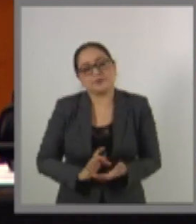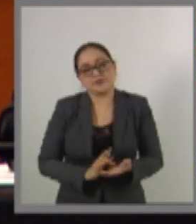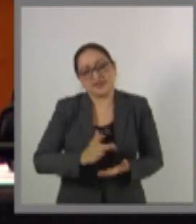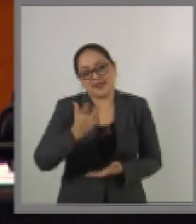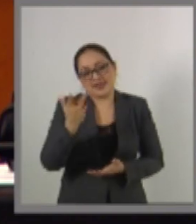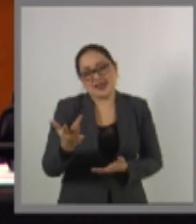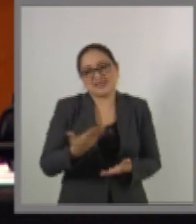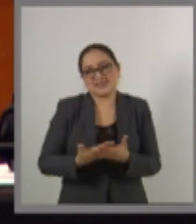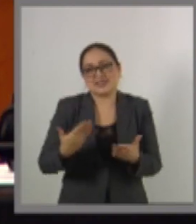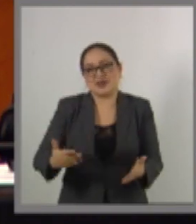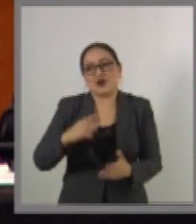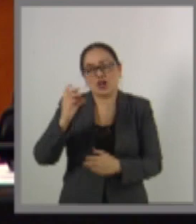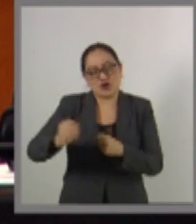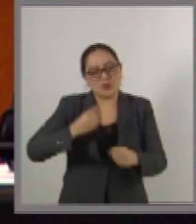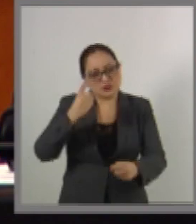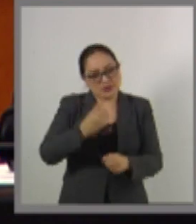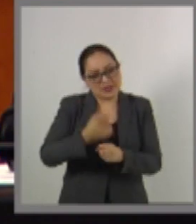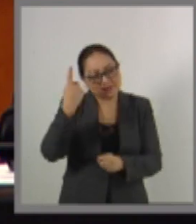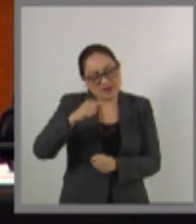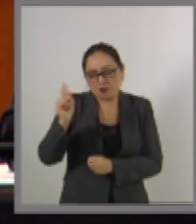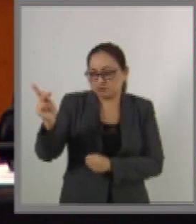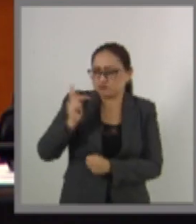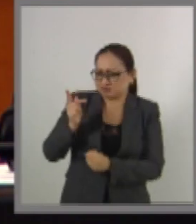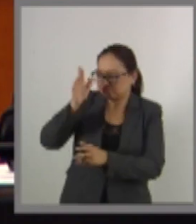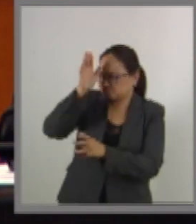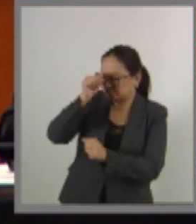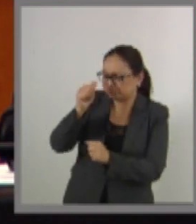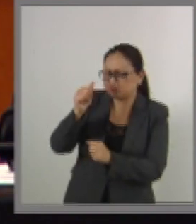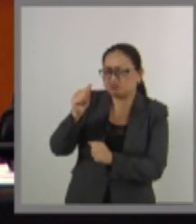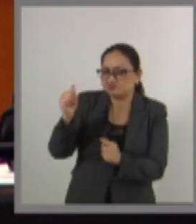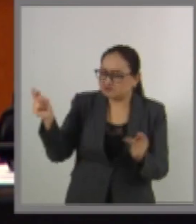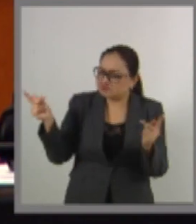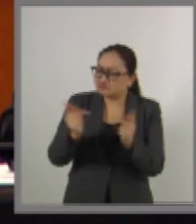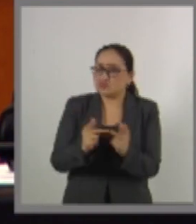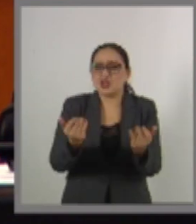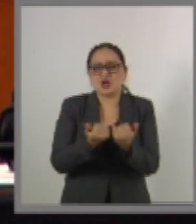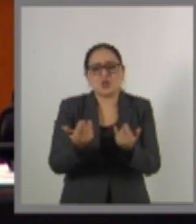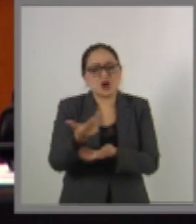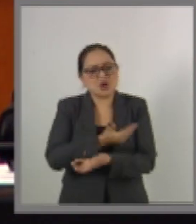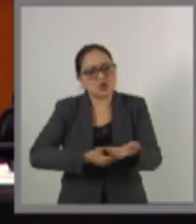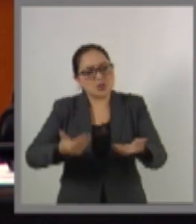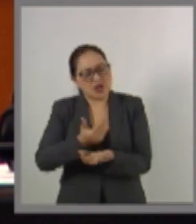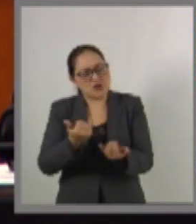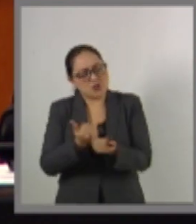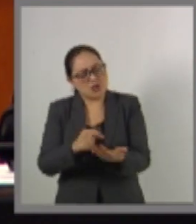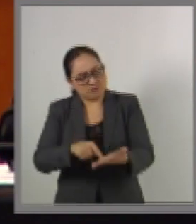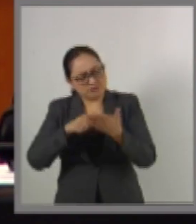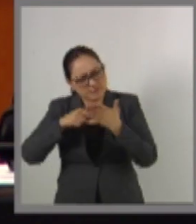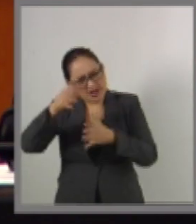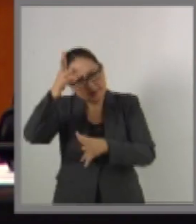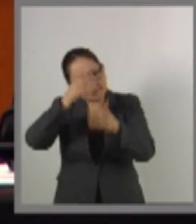esta oportunidad de coincidir, de convivir y de aprender.